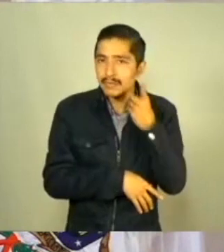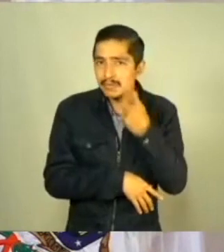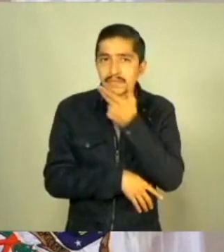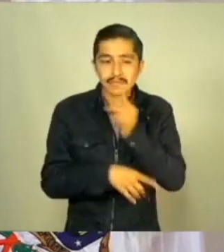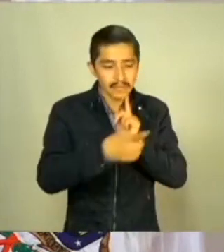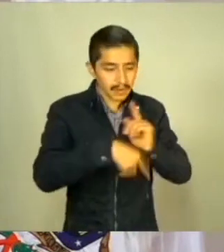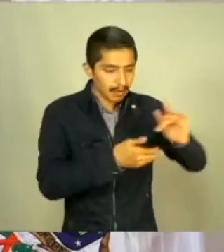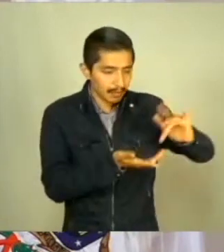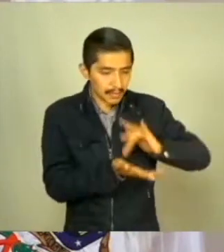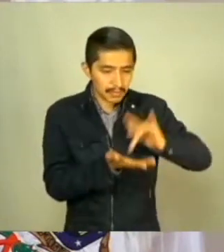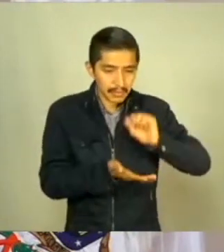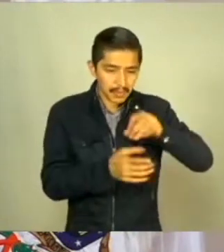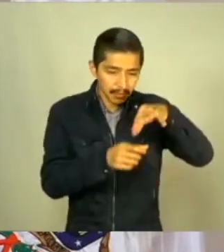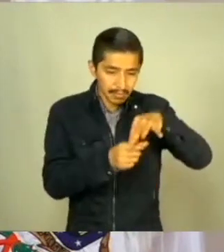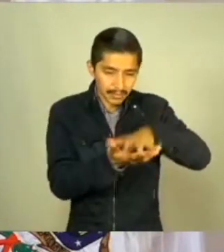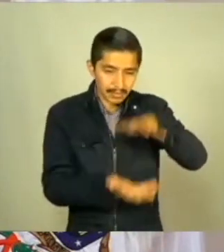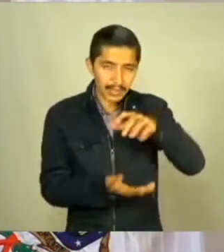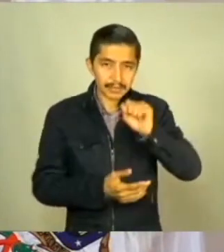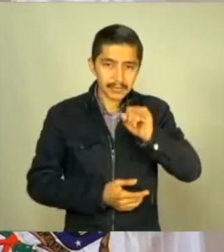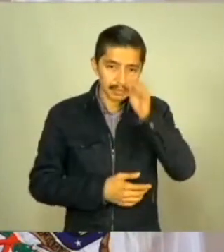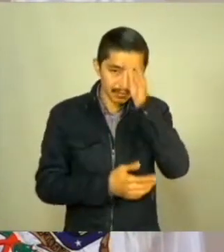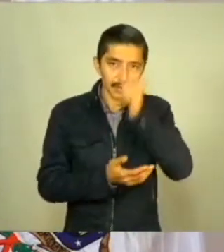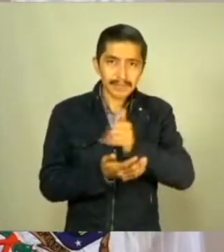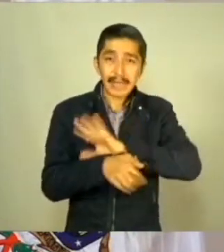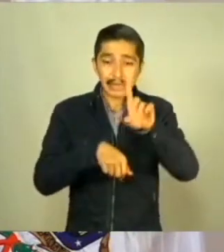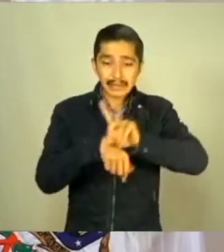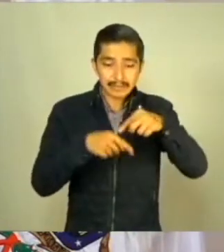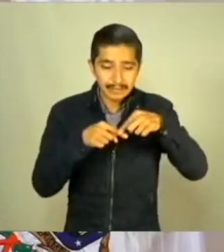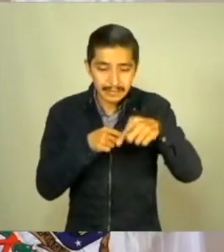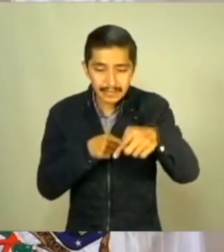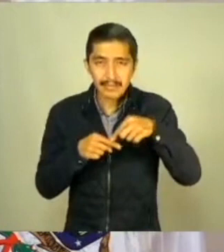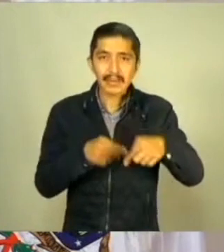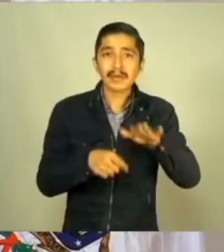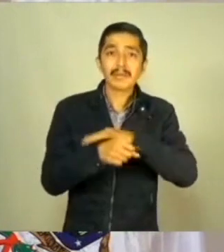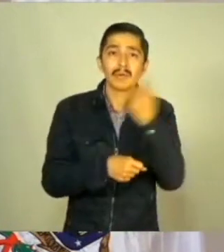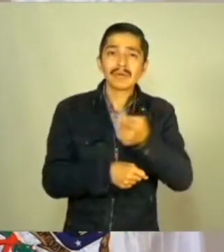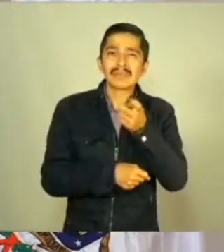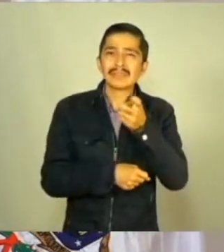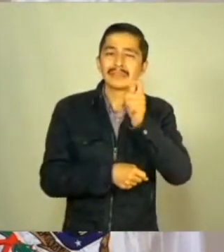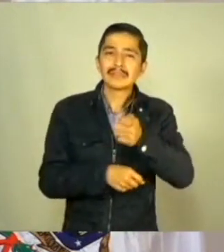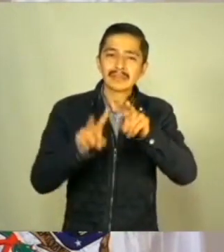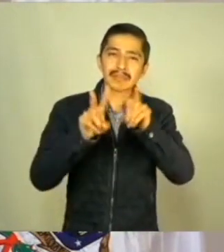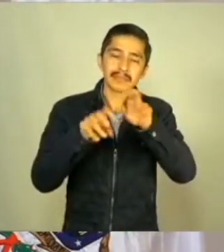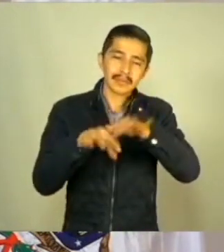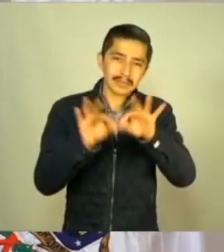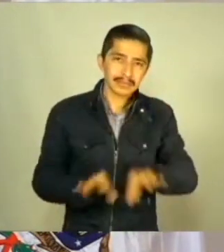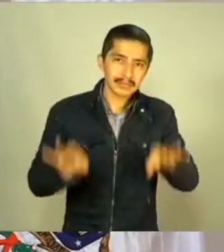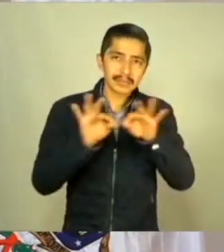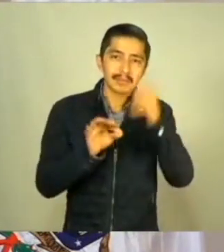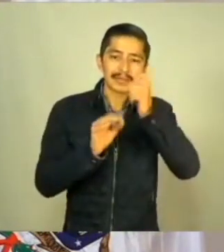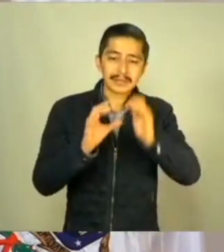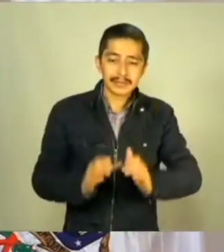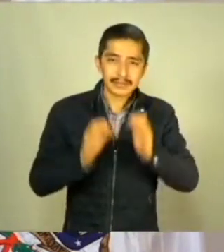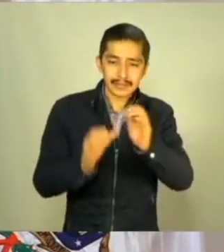para tenerla en estos próximos días por ser un tema muy importante para cuidar la